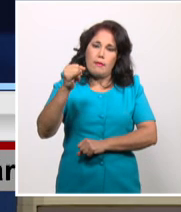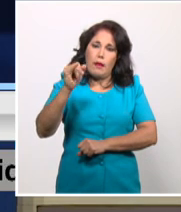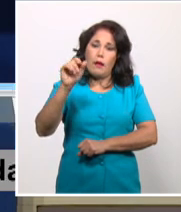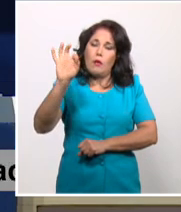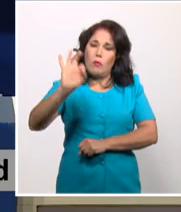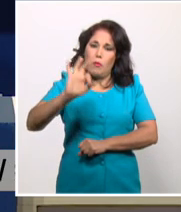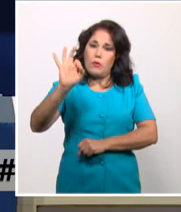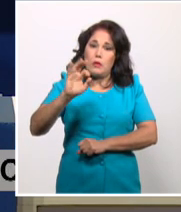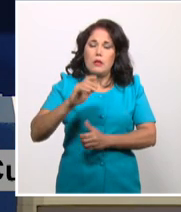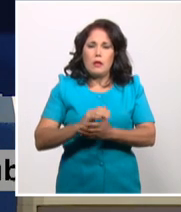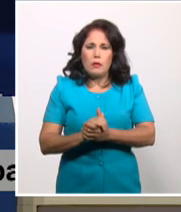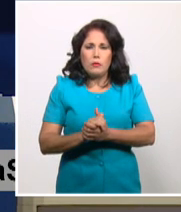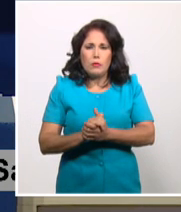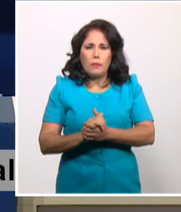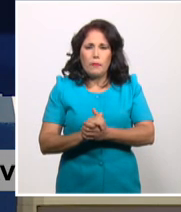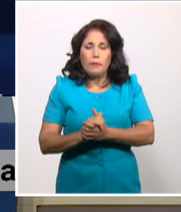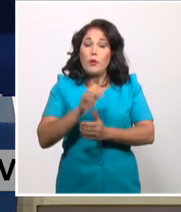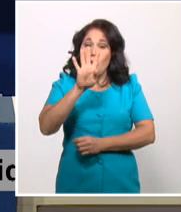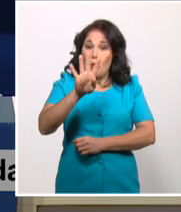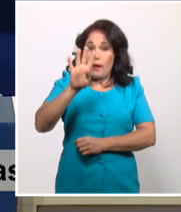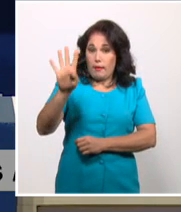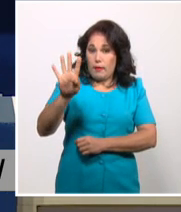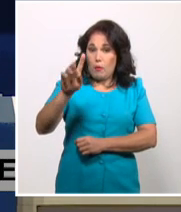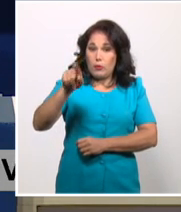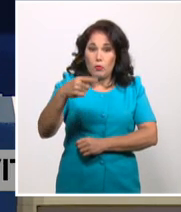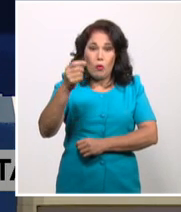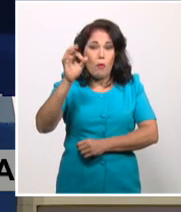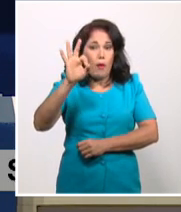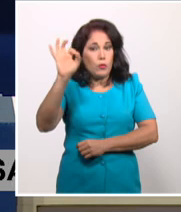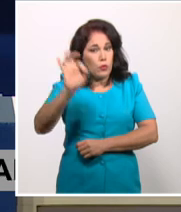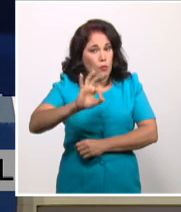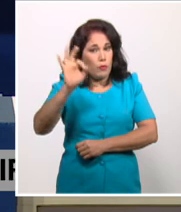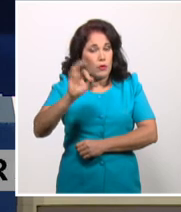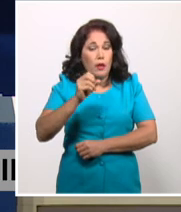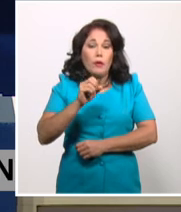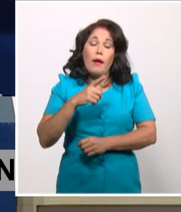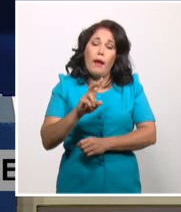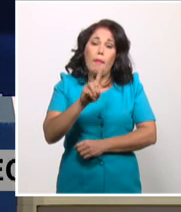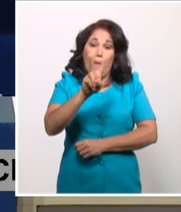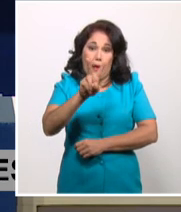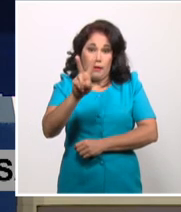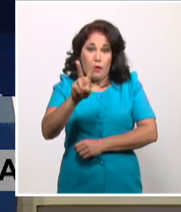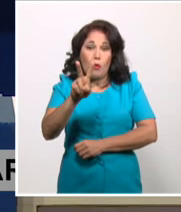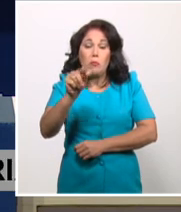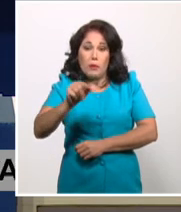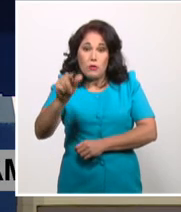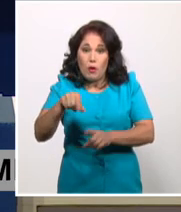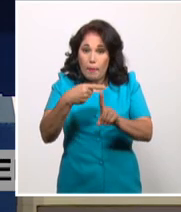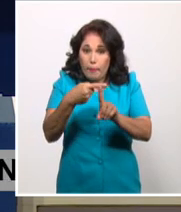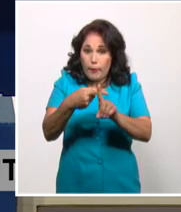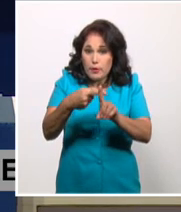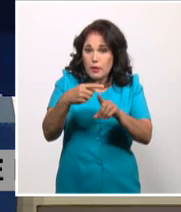46,9%, el 44,8%, o sea, 22 de los casos positivos